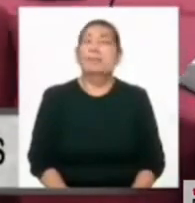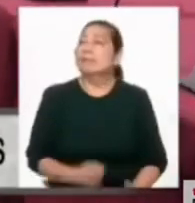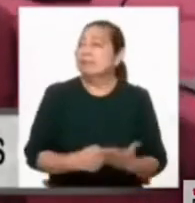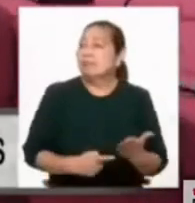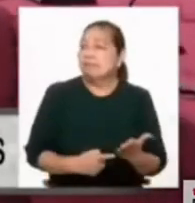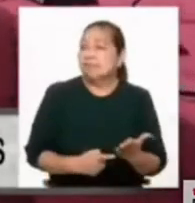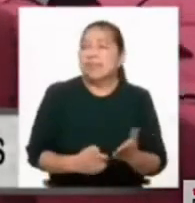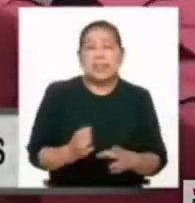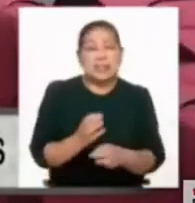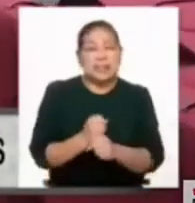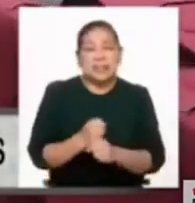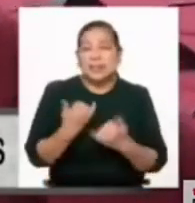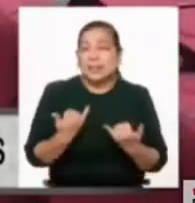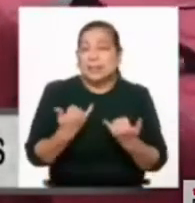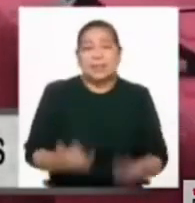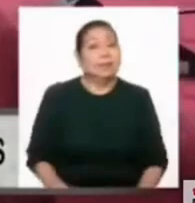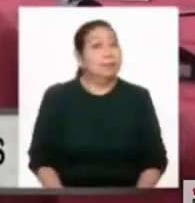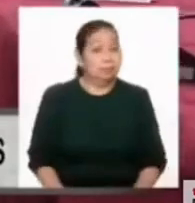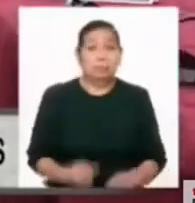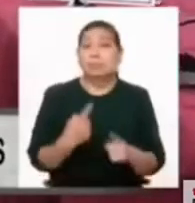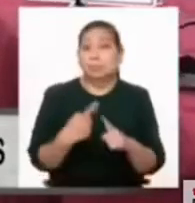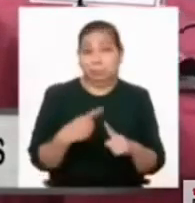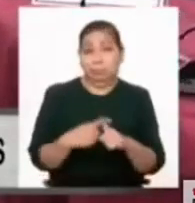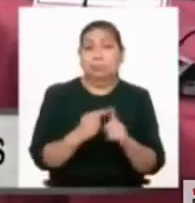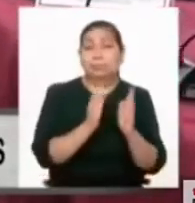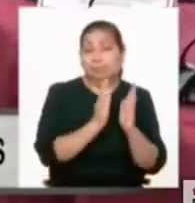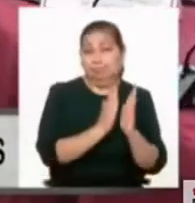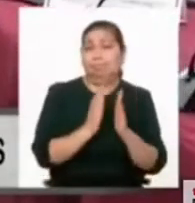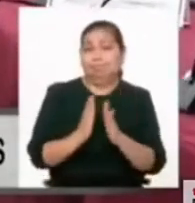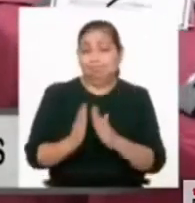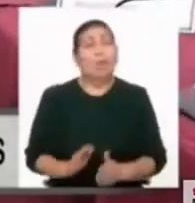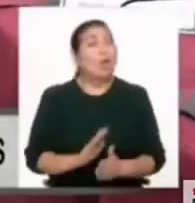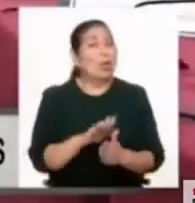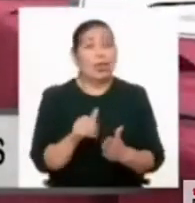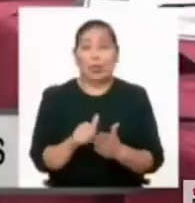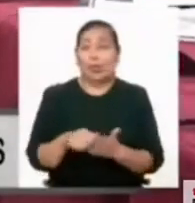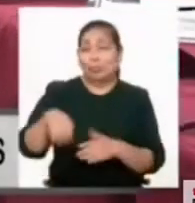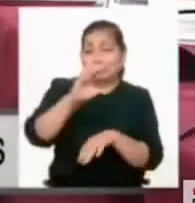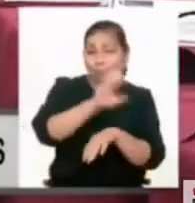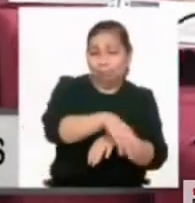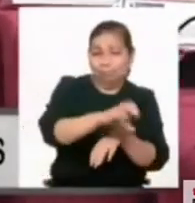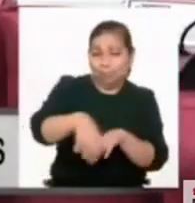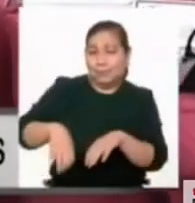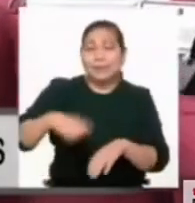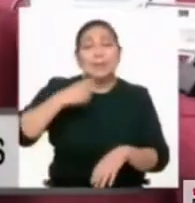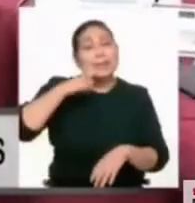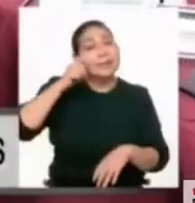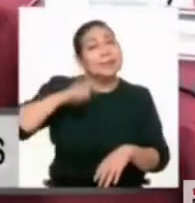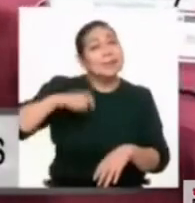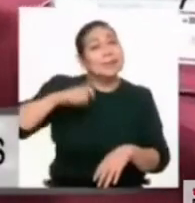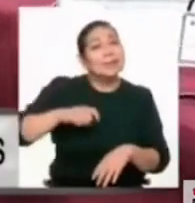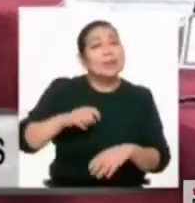¿Qué medidas se han adoptado allí? Son diversas medidas. Todos los pueblos del Perú